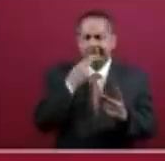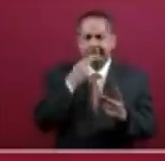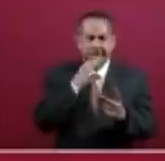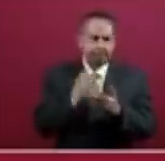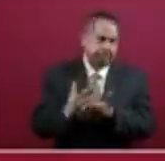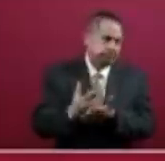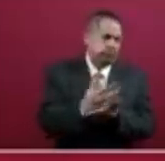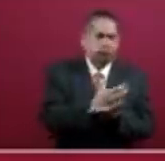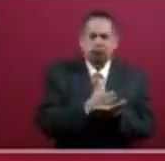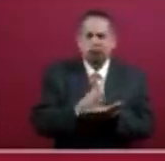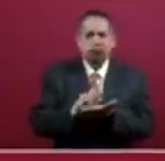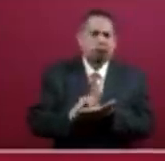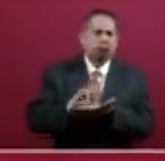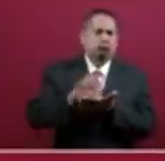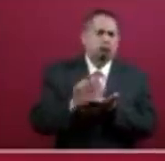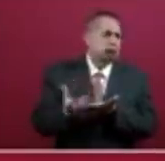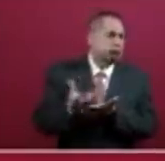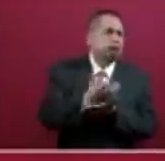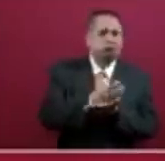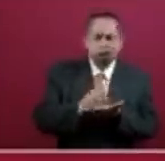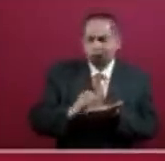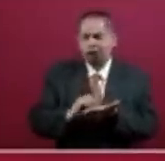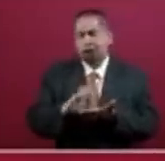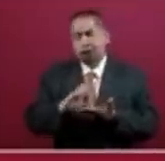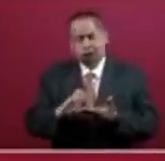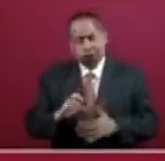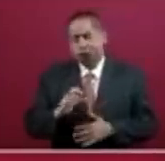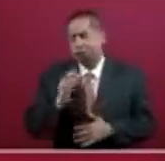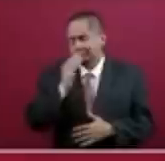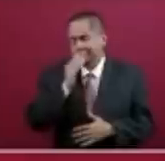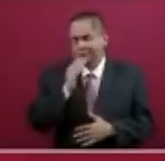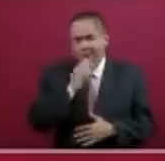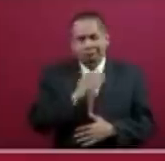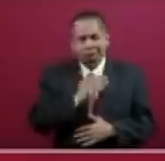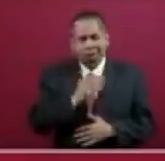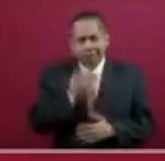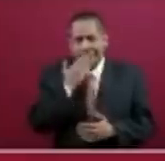permite el ingreso de